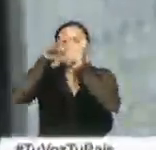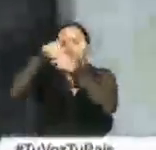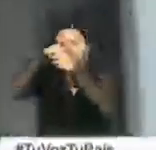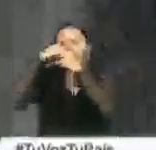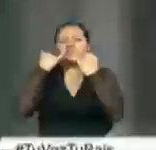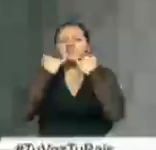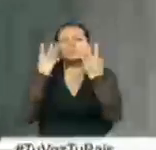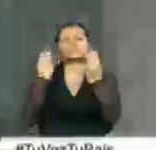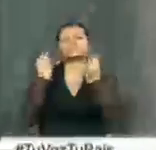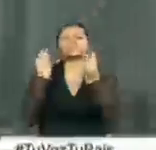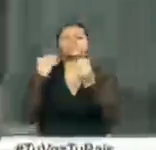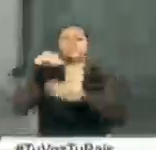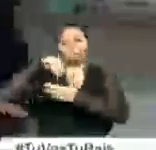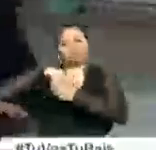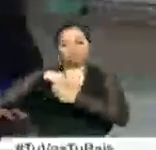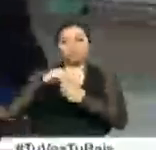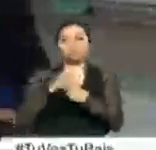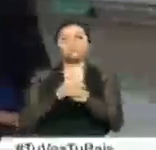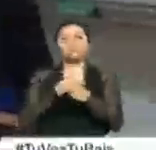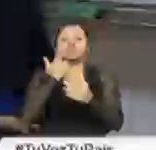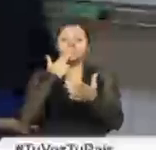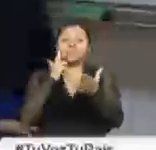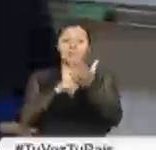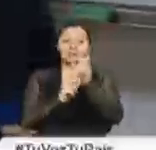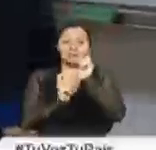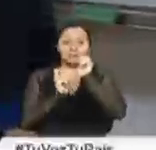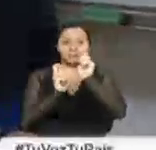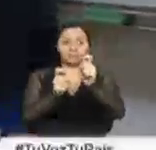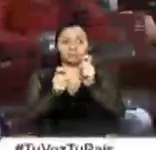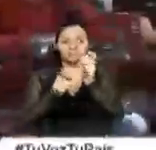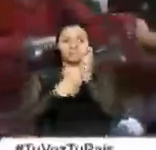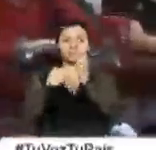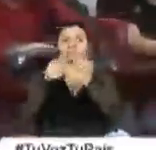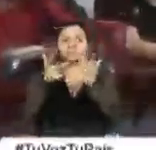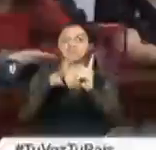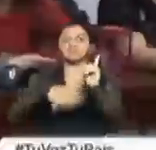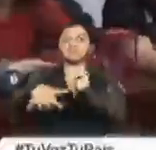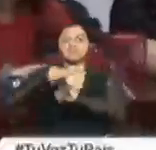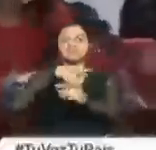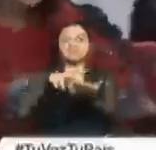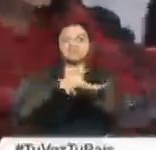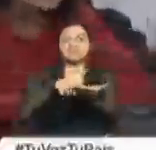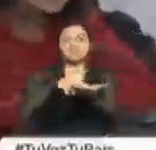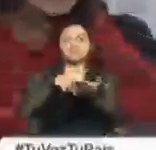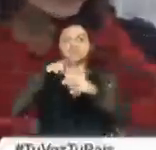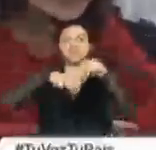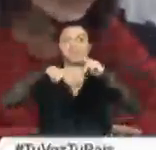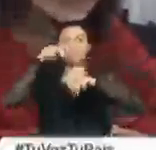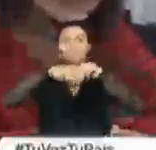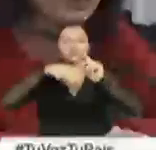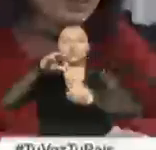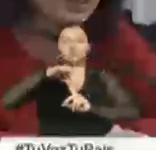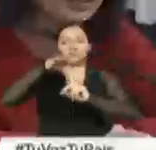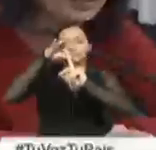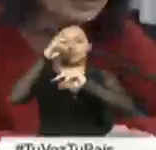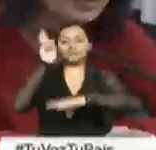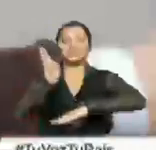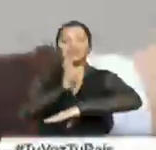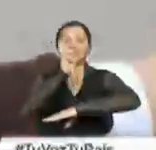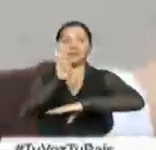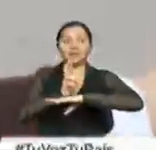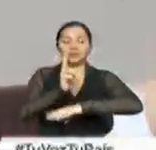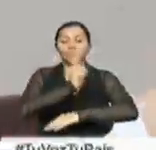De acuerdo con una comunicación de Cancillería, el evento se realizó en el salón de reuniones del edificio principal y el rector de la